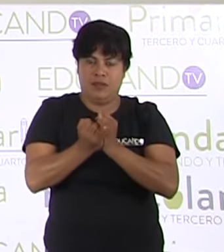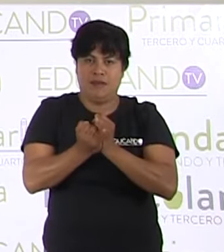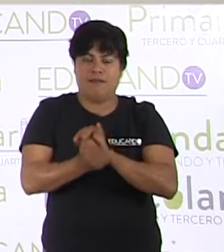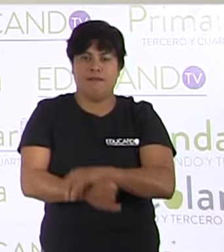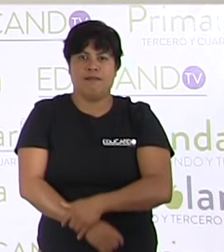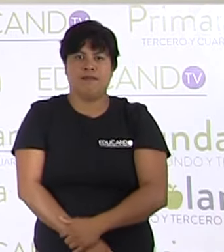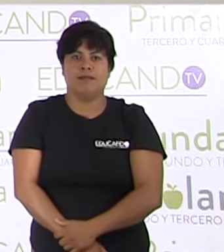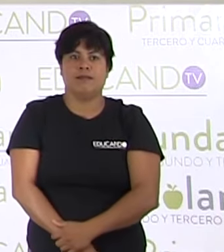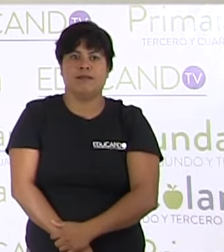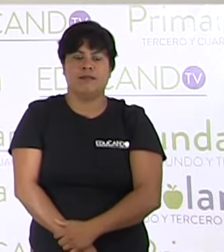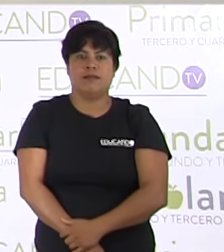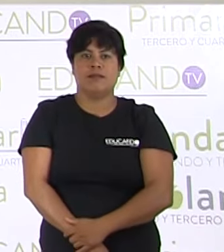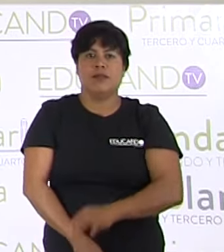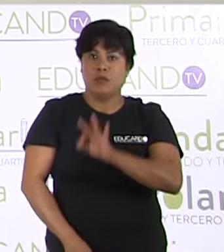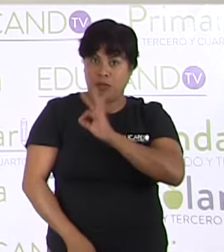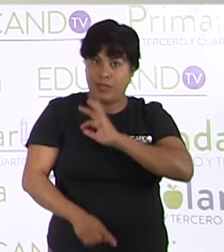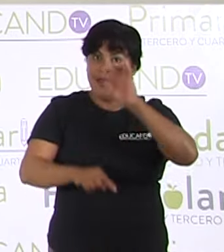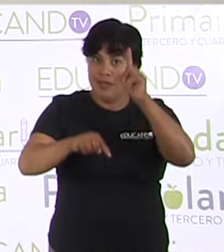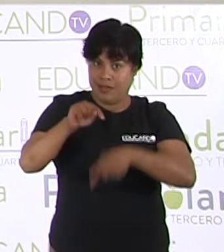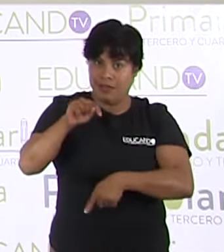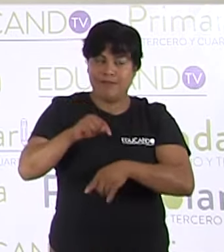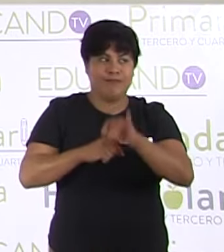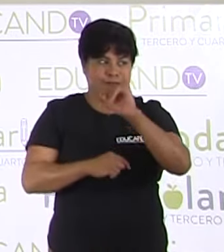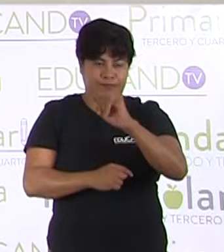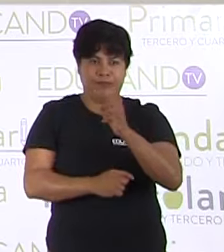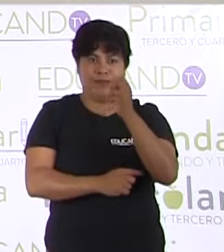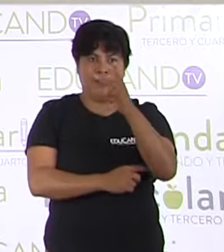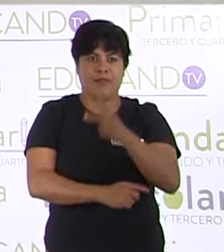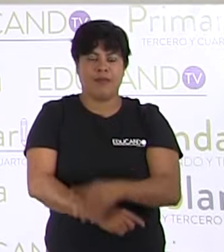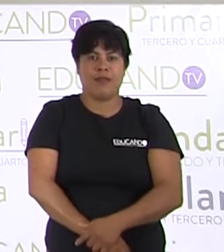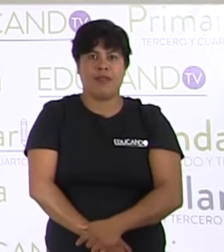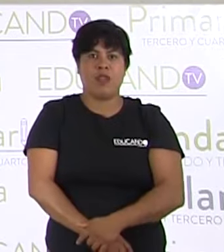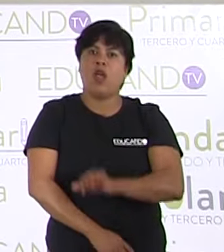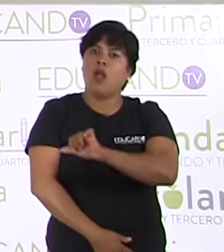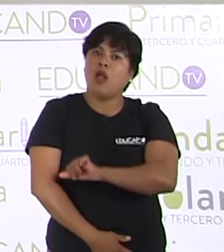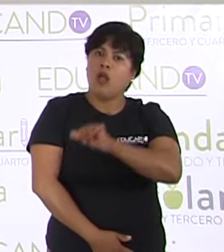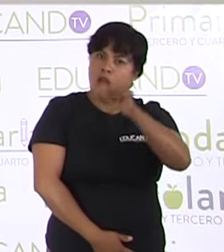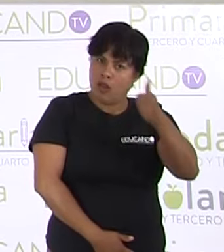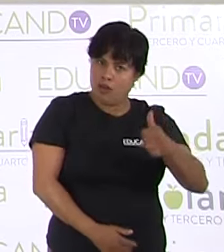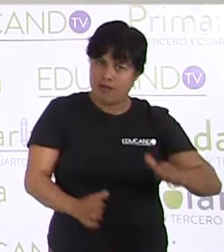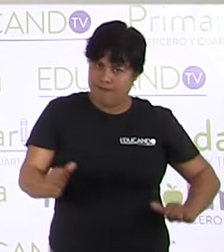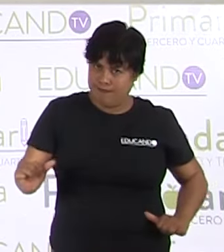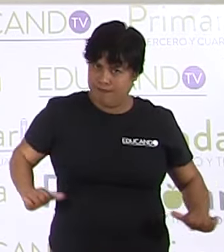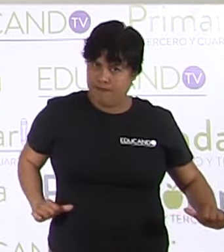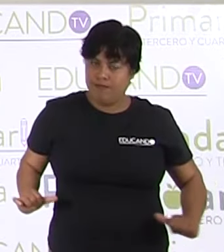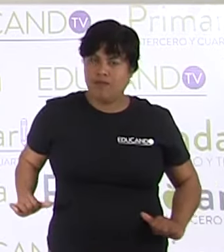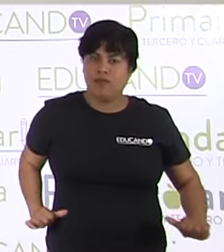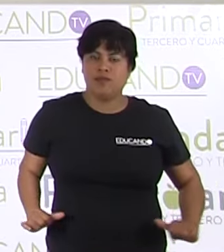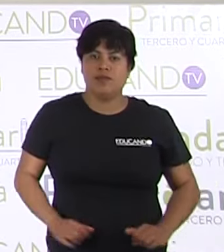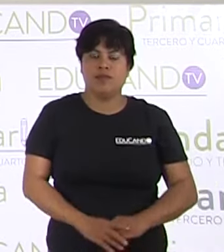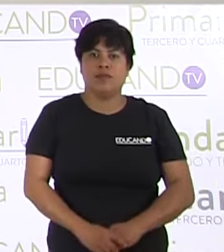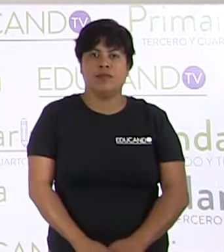acuerdo puedo quitar vamos ahora